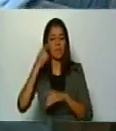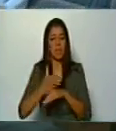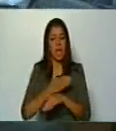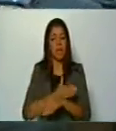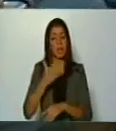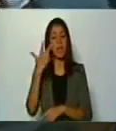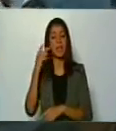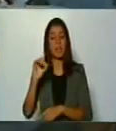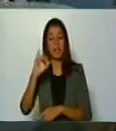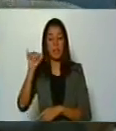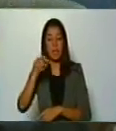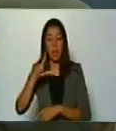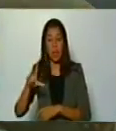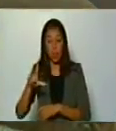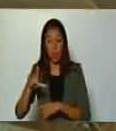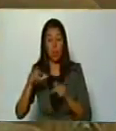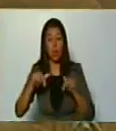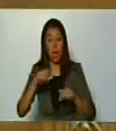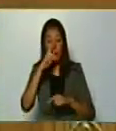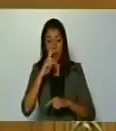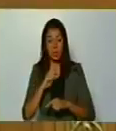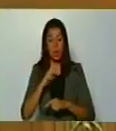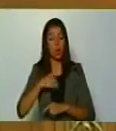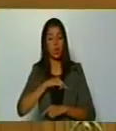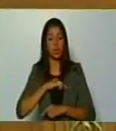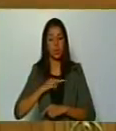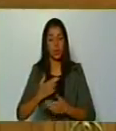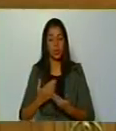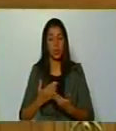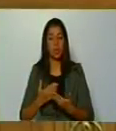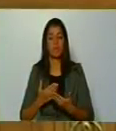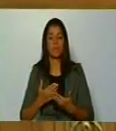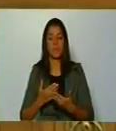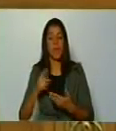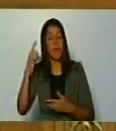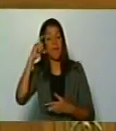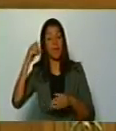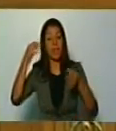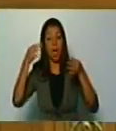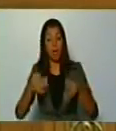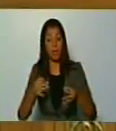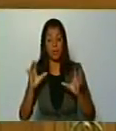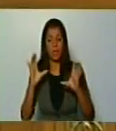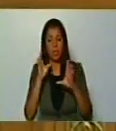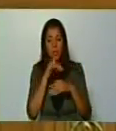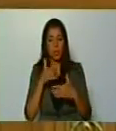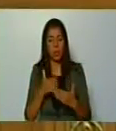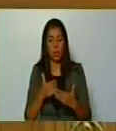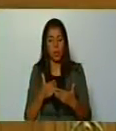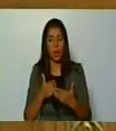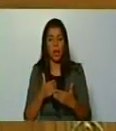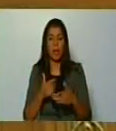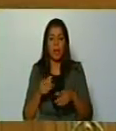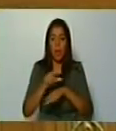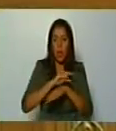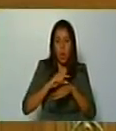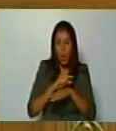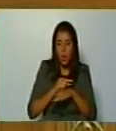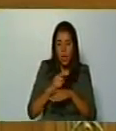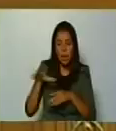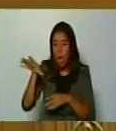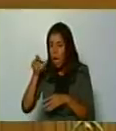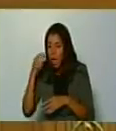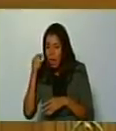de julio del presente año. No podemos poner la fecha para que el régimen no se prepare, pero sí desde